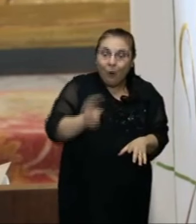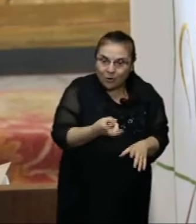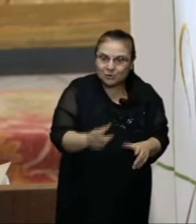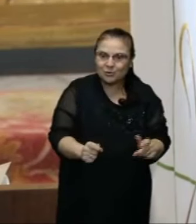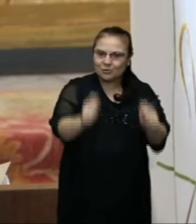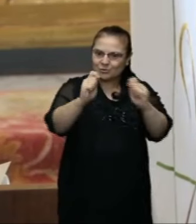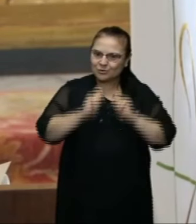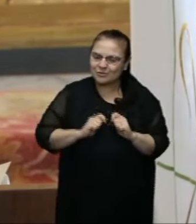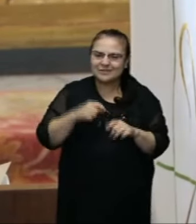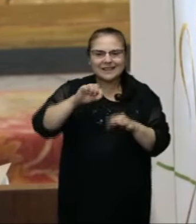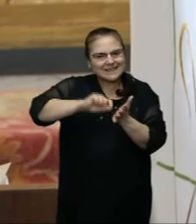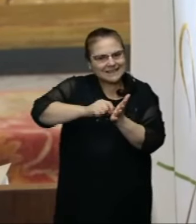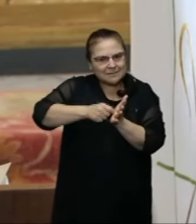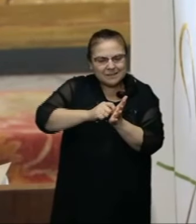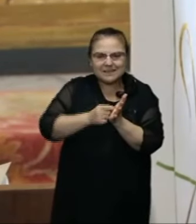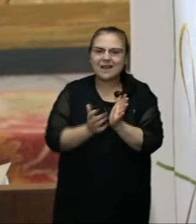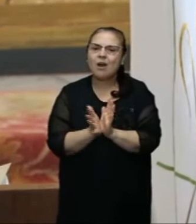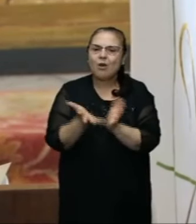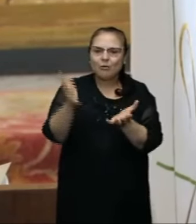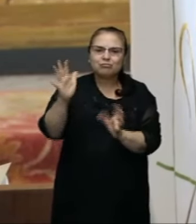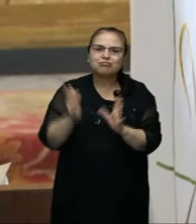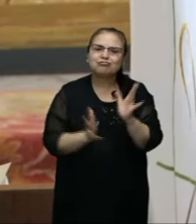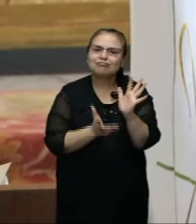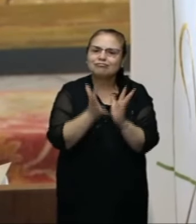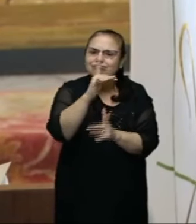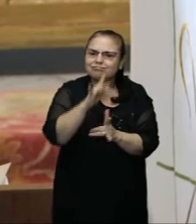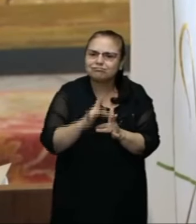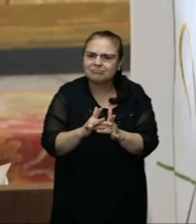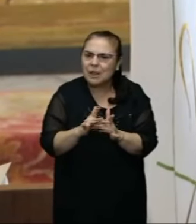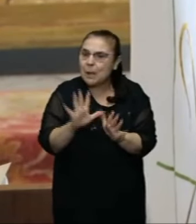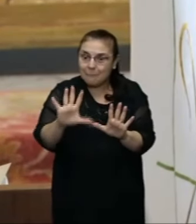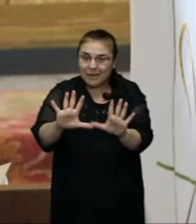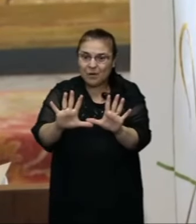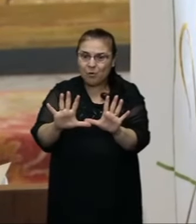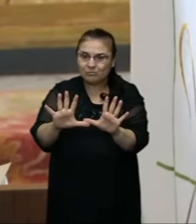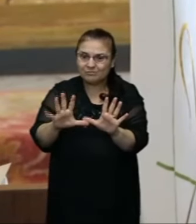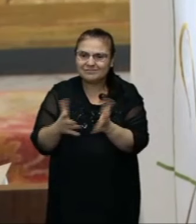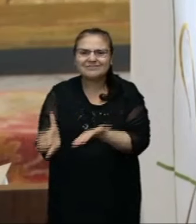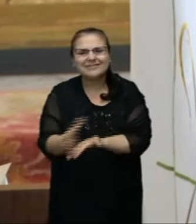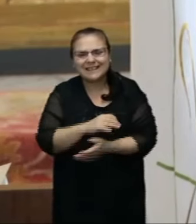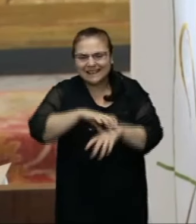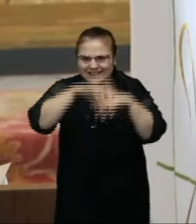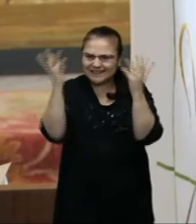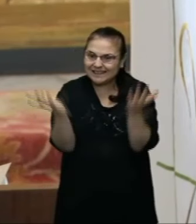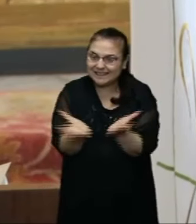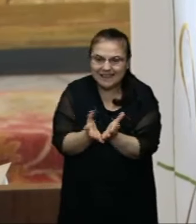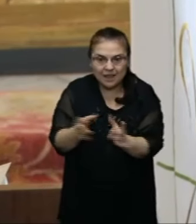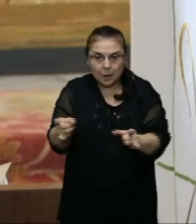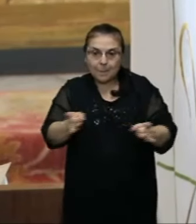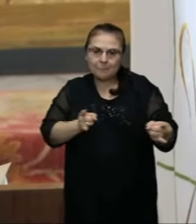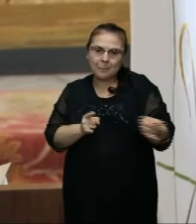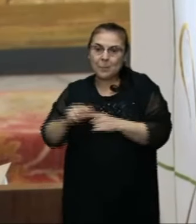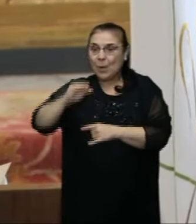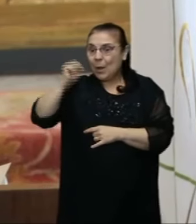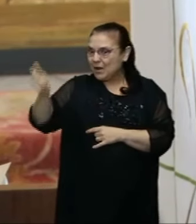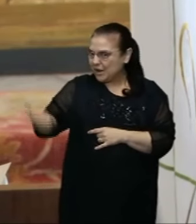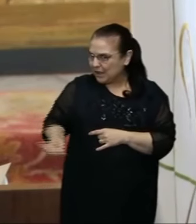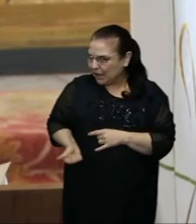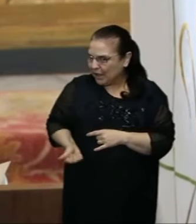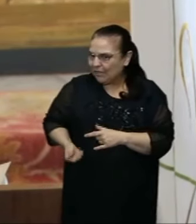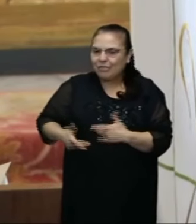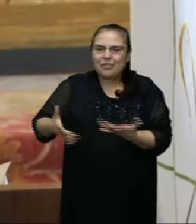semilla entre abrojos. Estos son los que escuchan la palabra, pero los afanes de la vida, la seducción de las riquezas y el deseo de todo lo